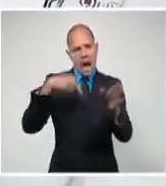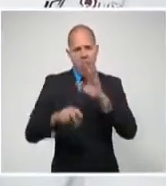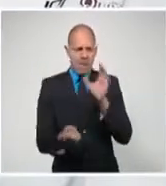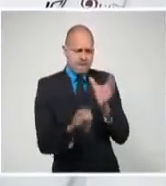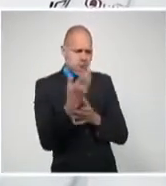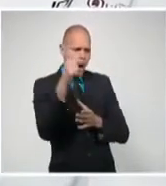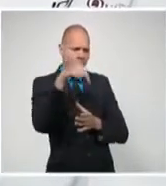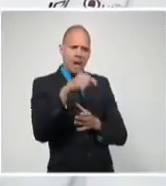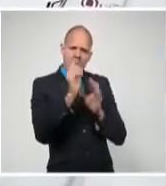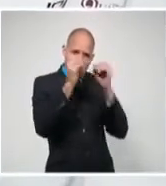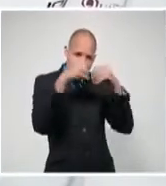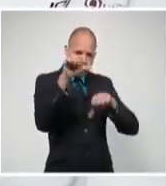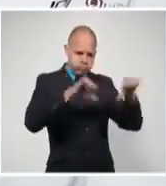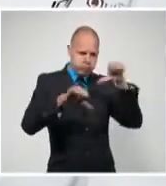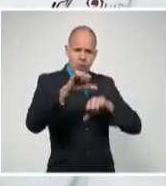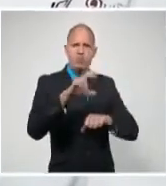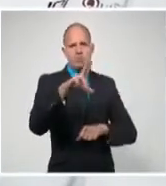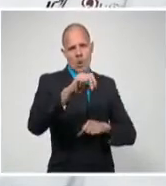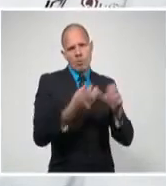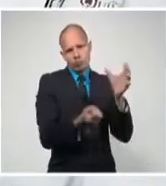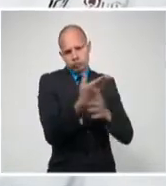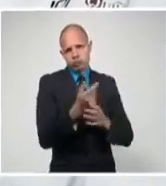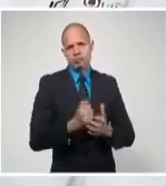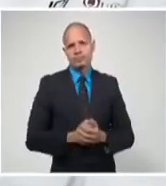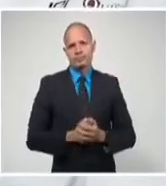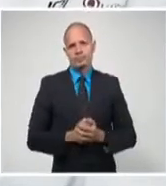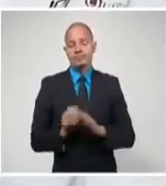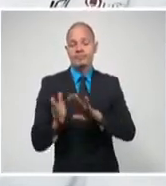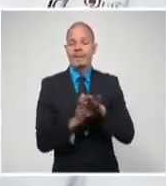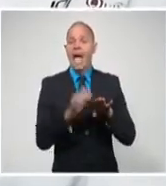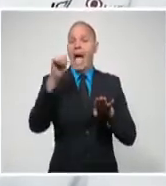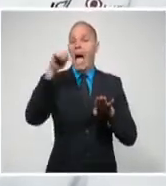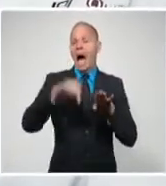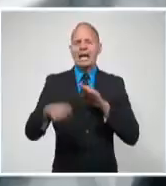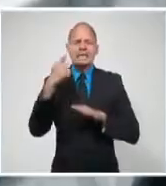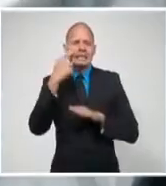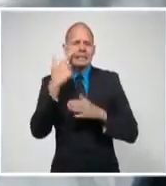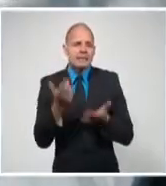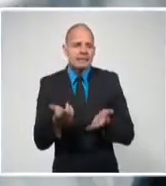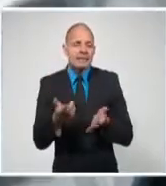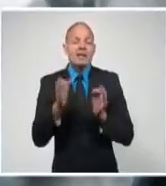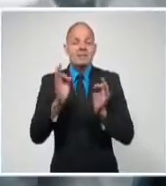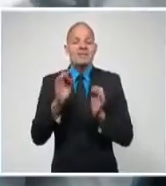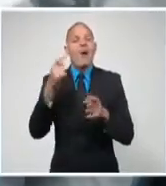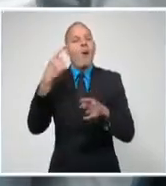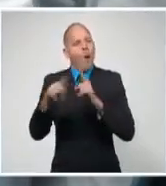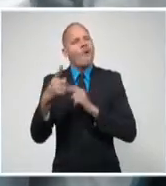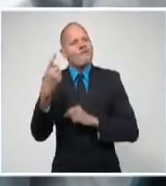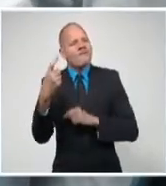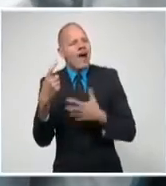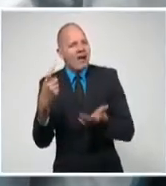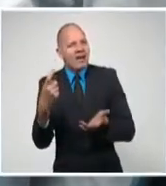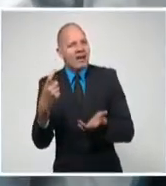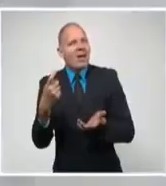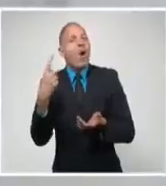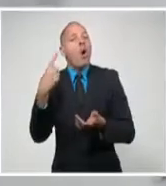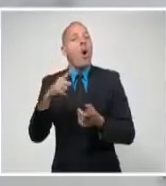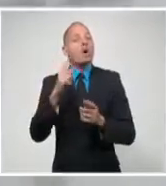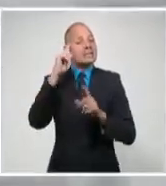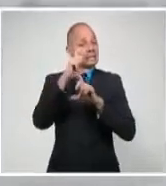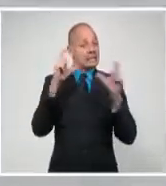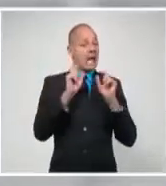este escenario de ciencias exactas y naturales es donde entran las ciencias jurídicas a desempeñar su papel. No fue